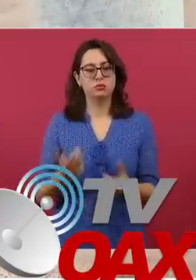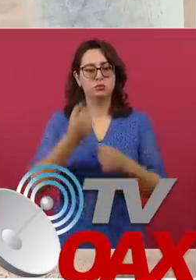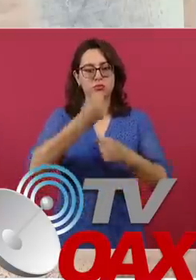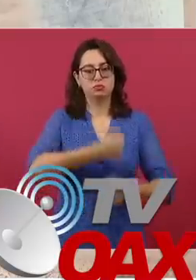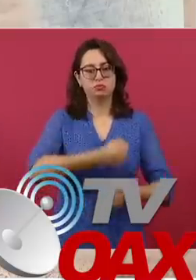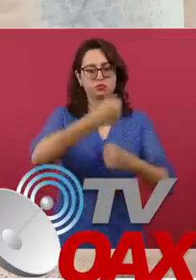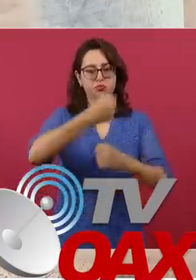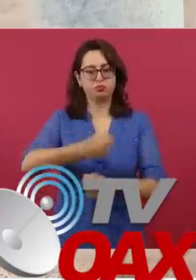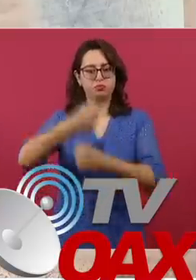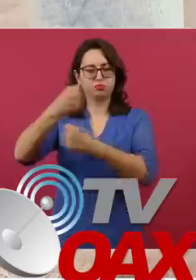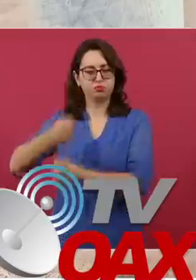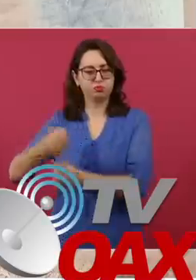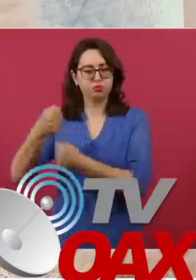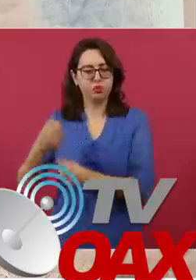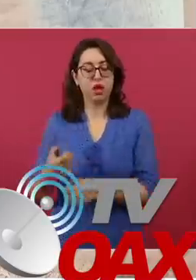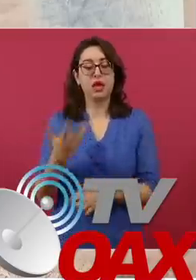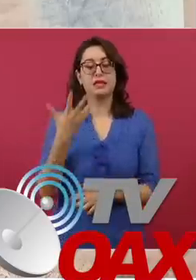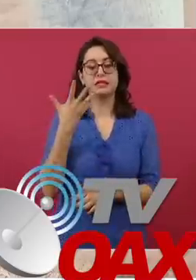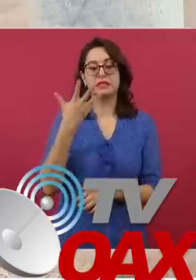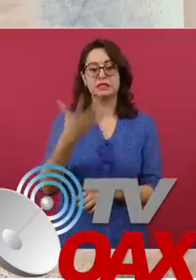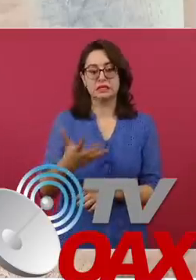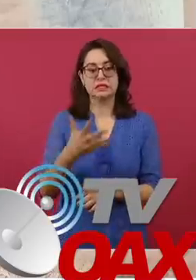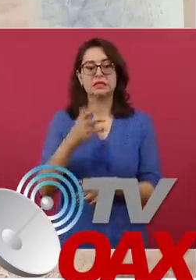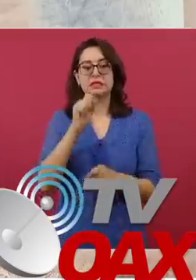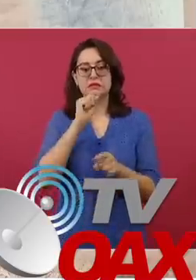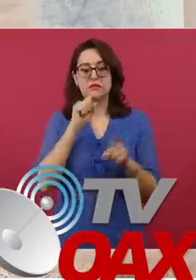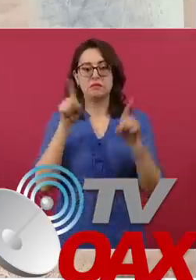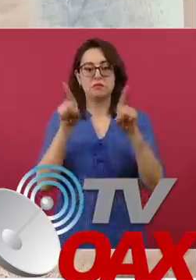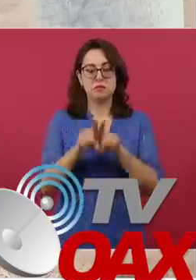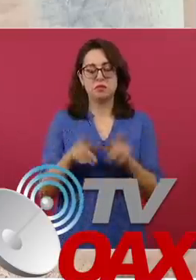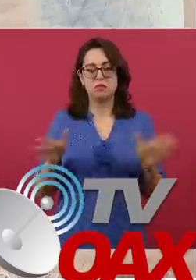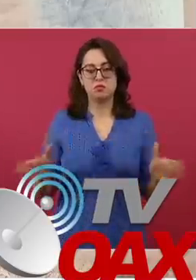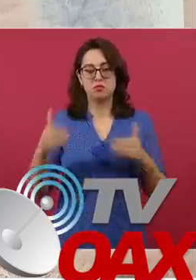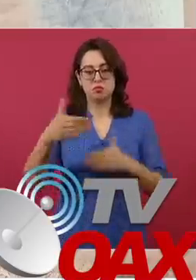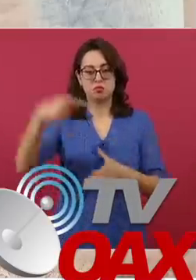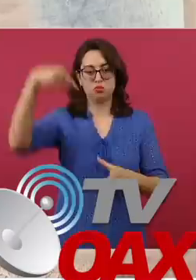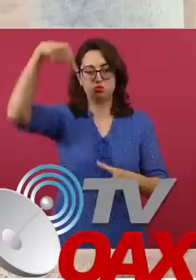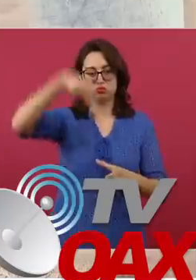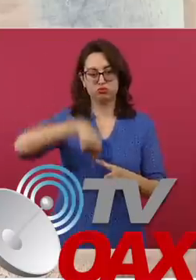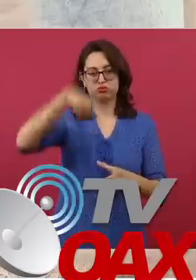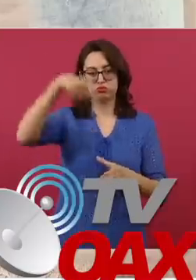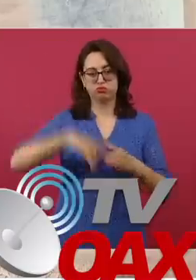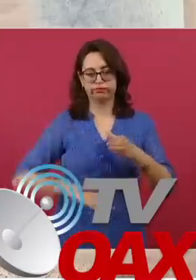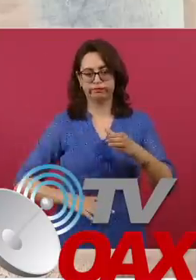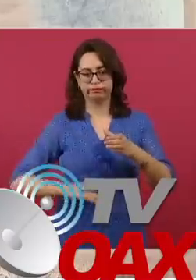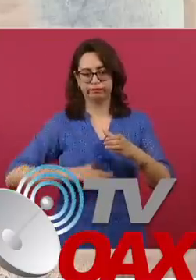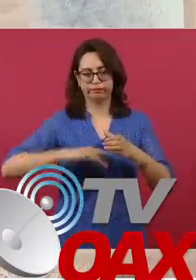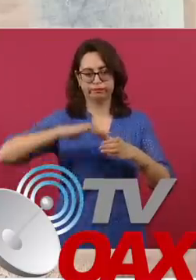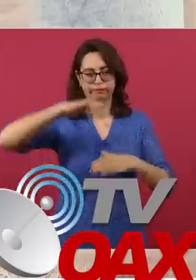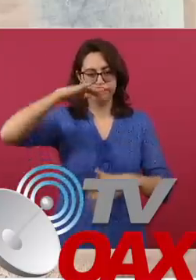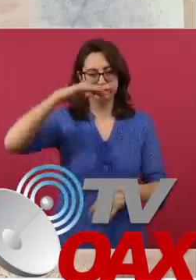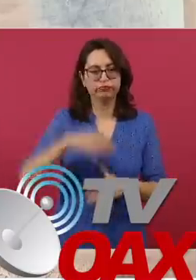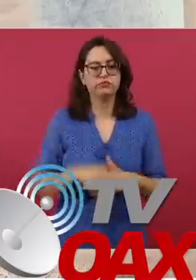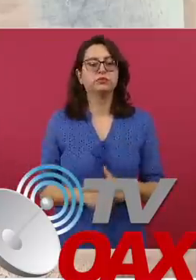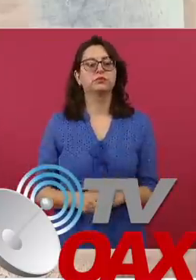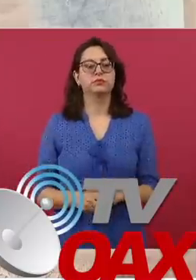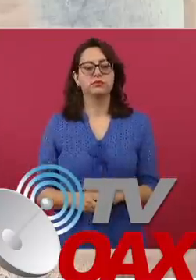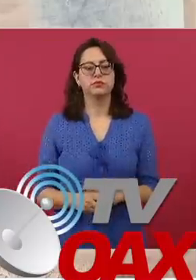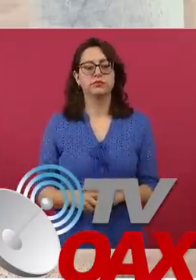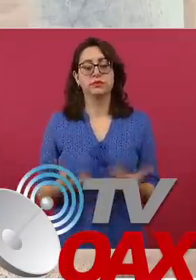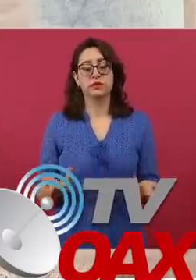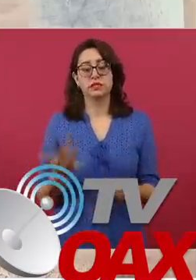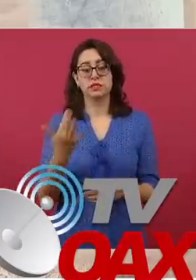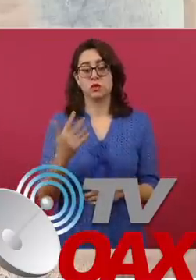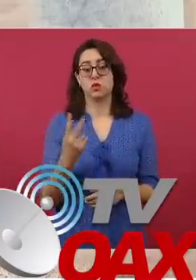vibrocompactadores, se tienen trabajando 5 plantas de concreto 24/7 con 36 ollas de concreto, 4 bombas de concreto, hay